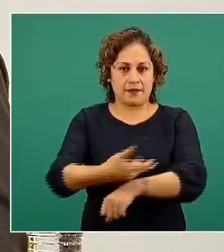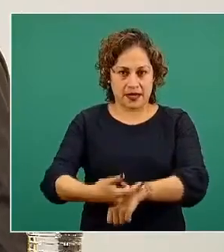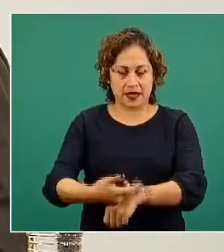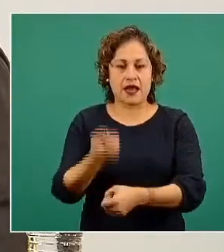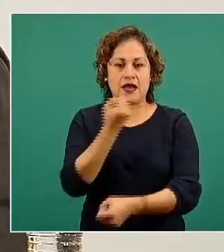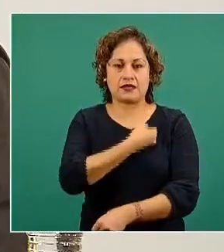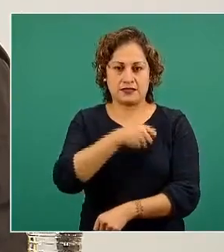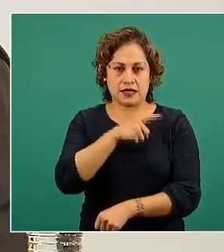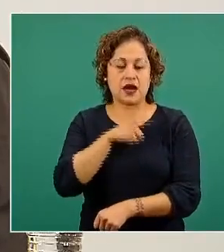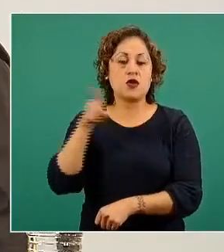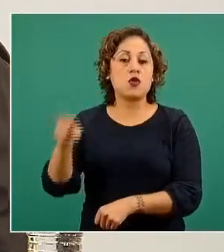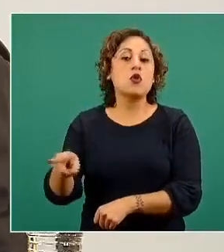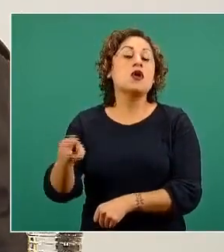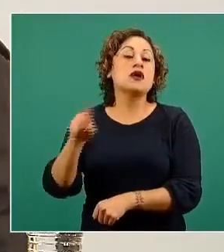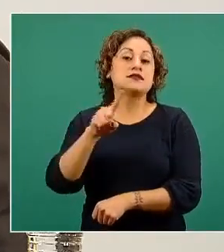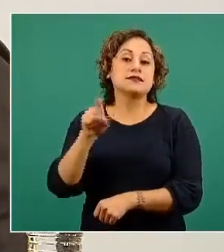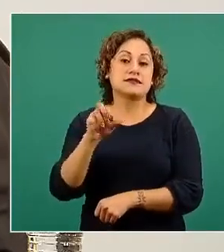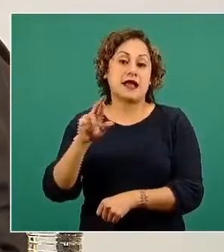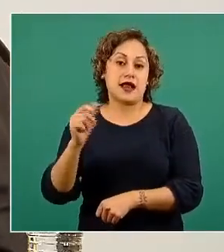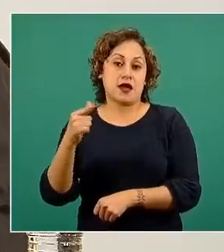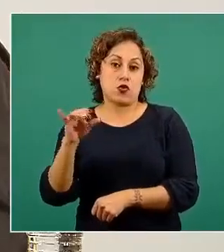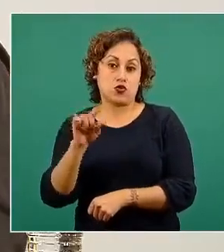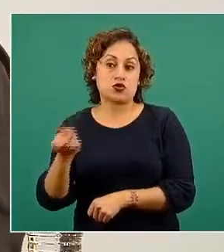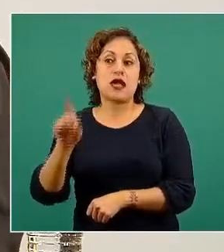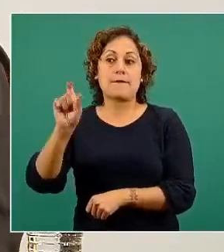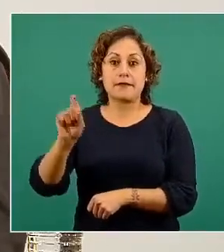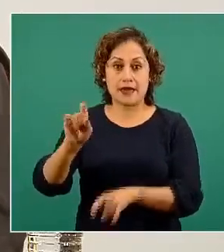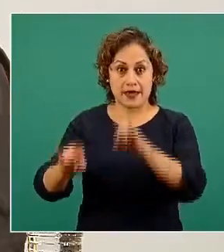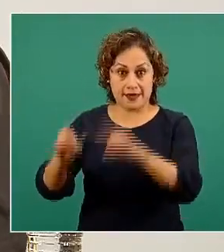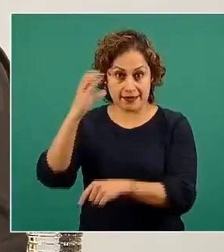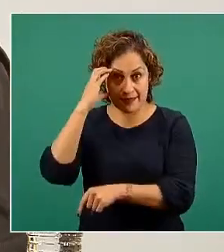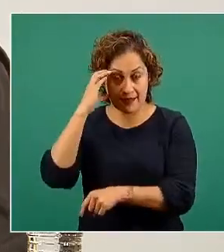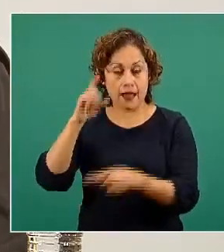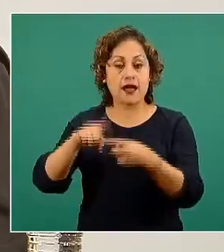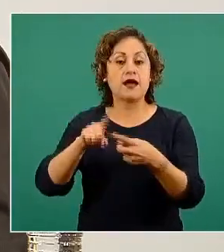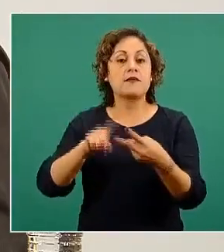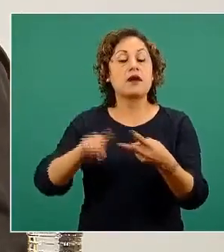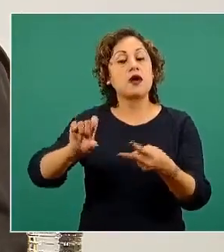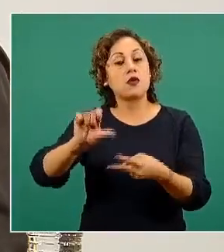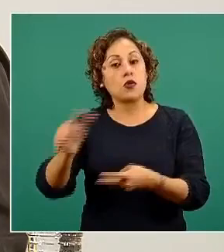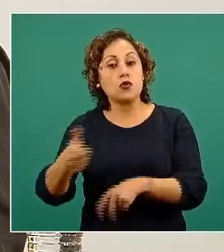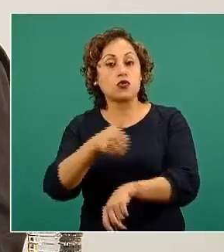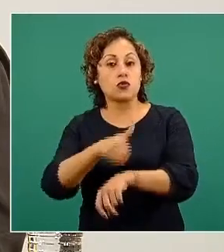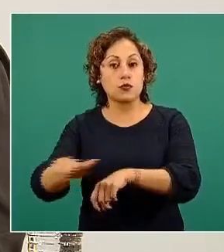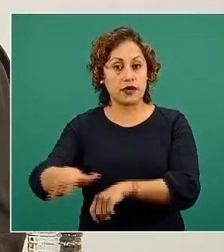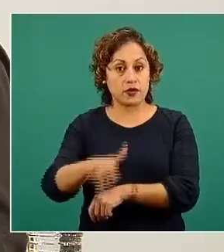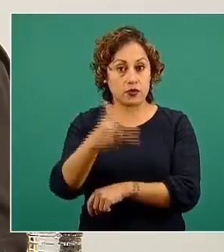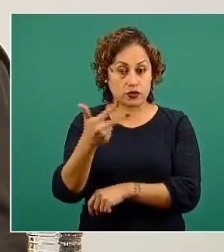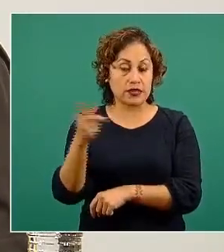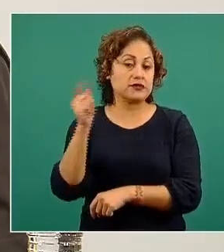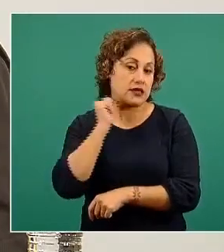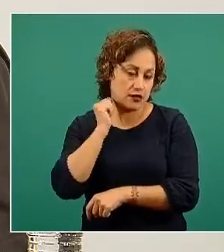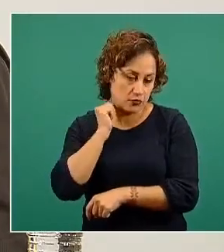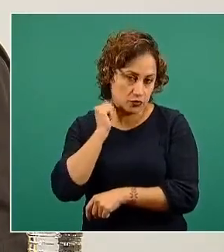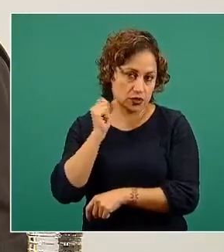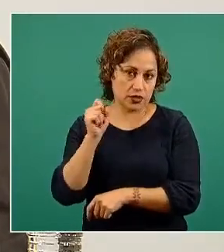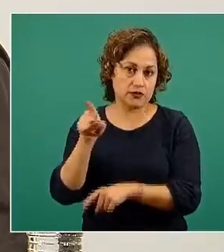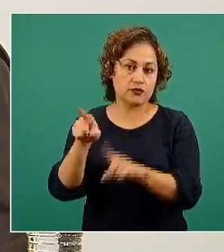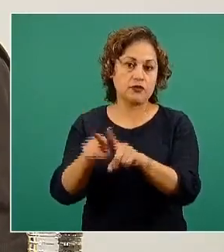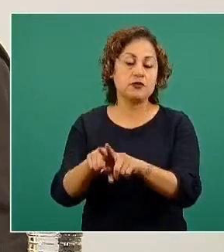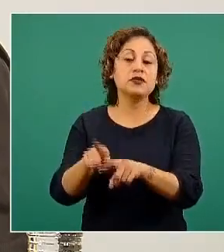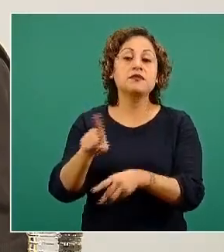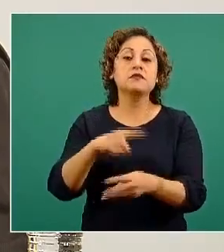tiene en este momento 20 camas, la 13, como le mencionaba, de Azcapotzalco,